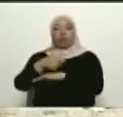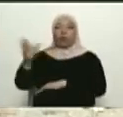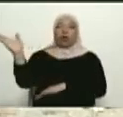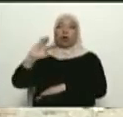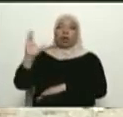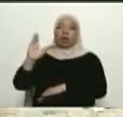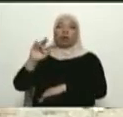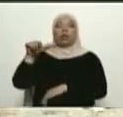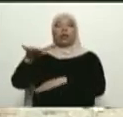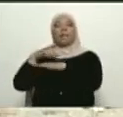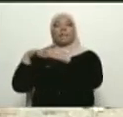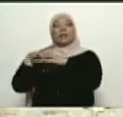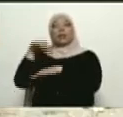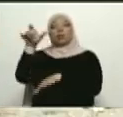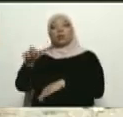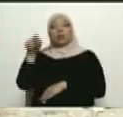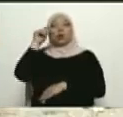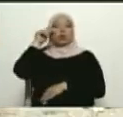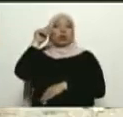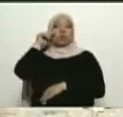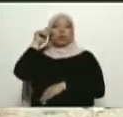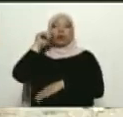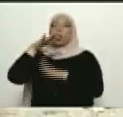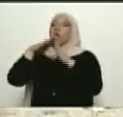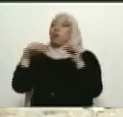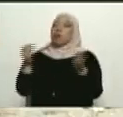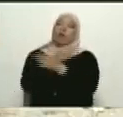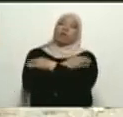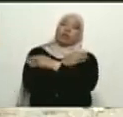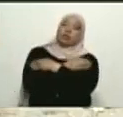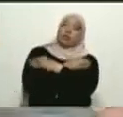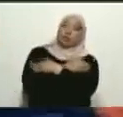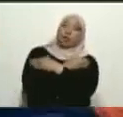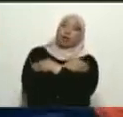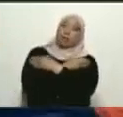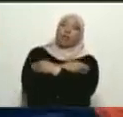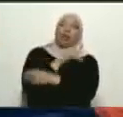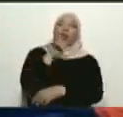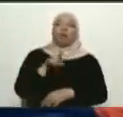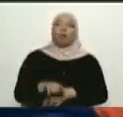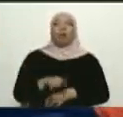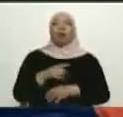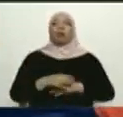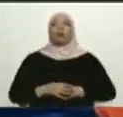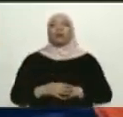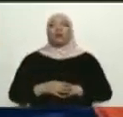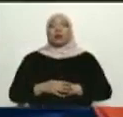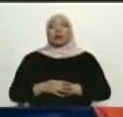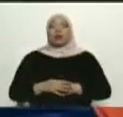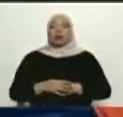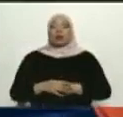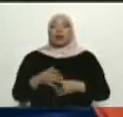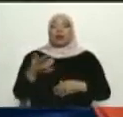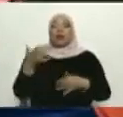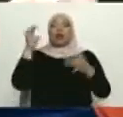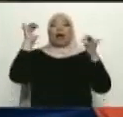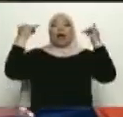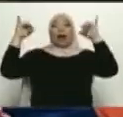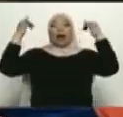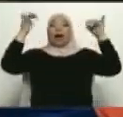ministro de turismo Alí padrón a todas estas autoridades las felicitamos porque realmente han sido unos carnavales especiales